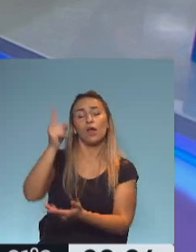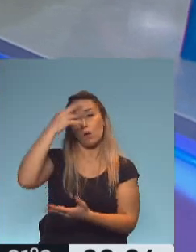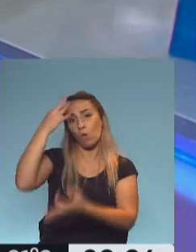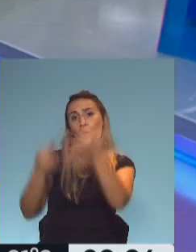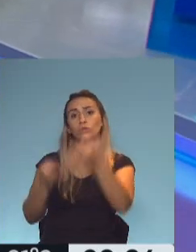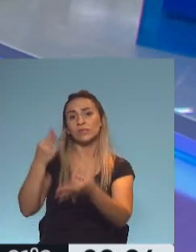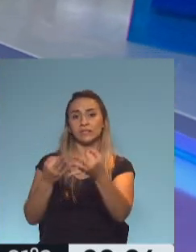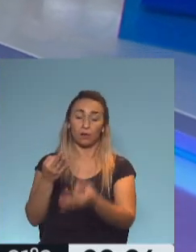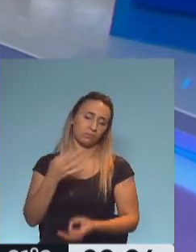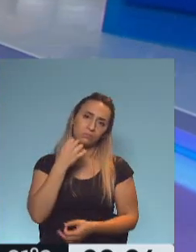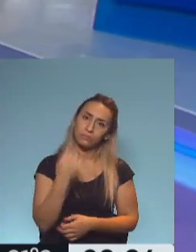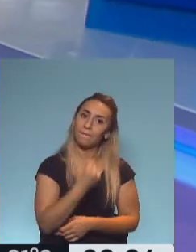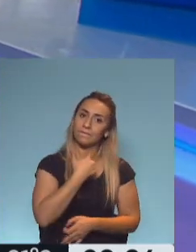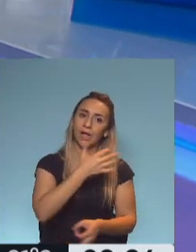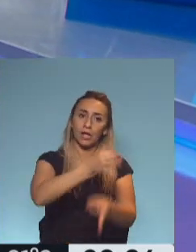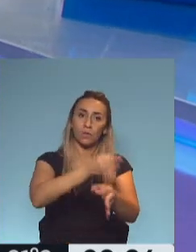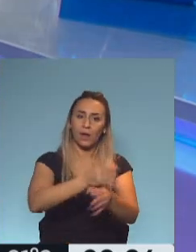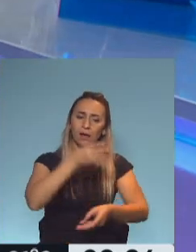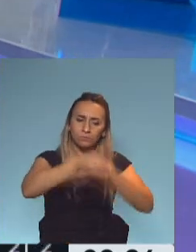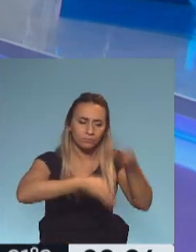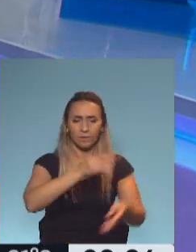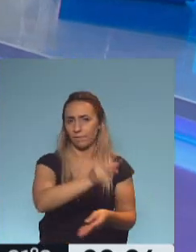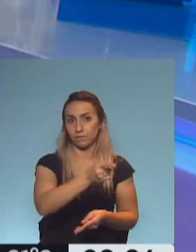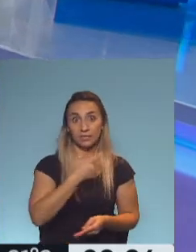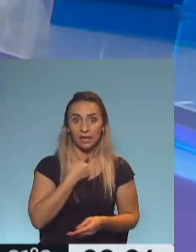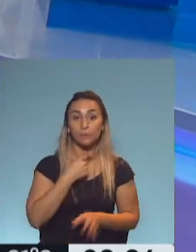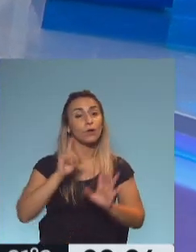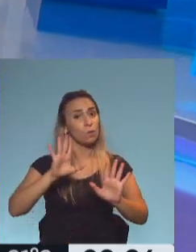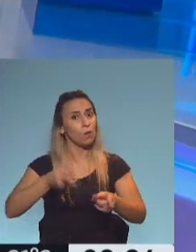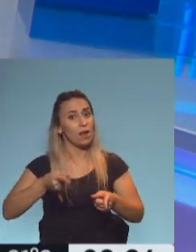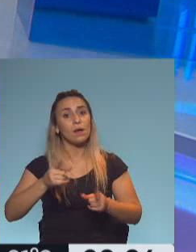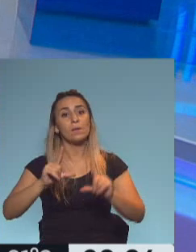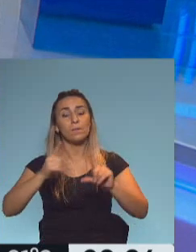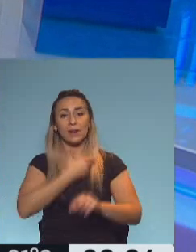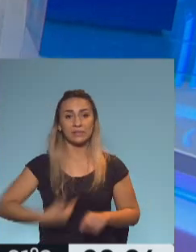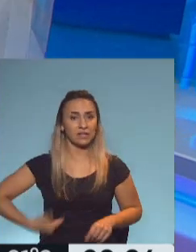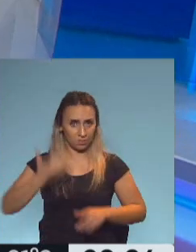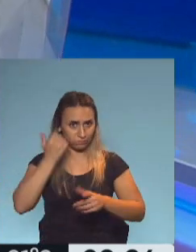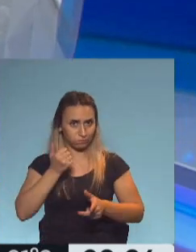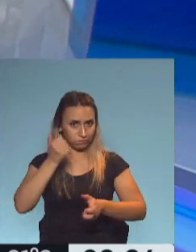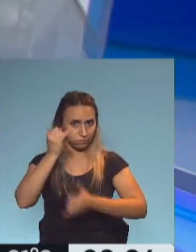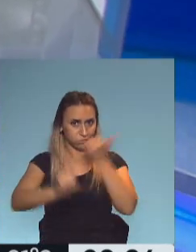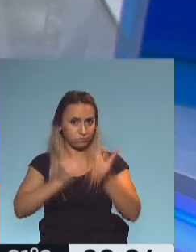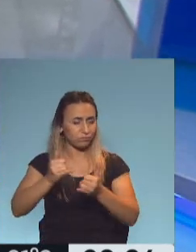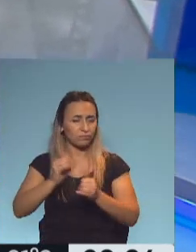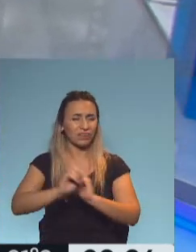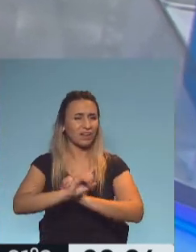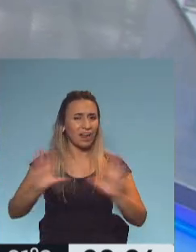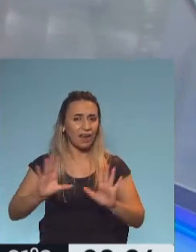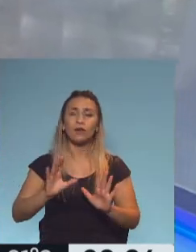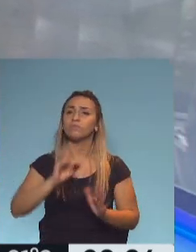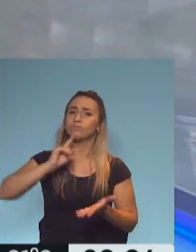con la presencialidad en las clases, aunque hoy el presidente tiró datos certeros de por qué decidió cerrar. Habló de la